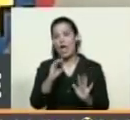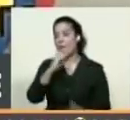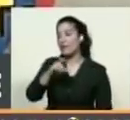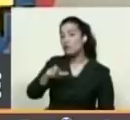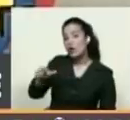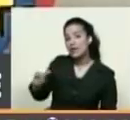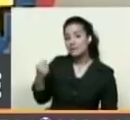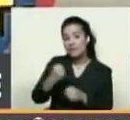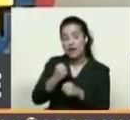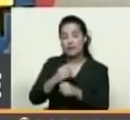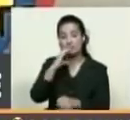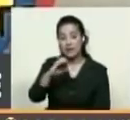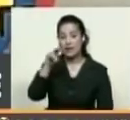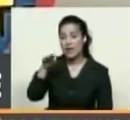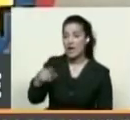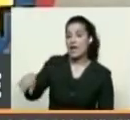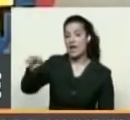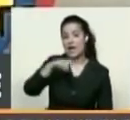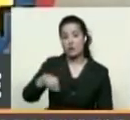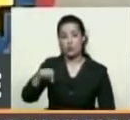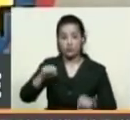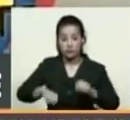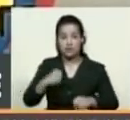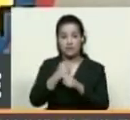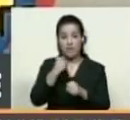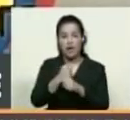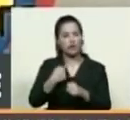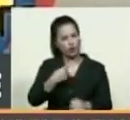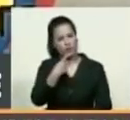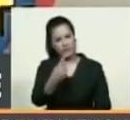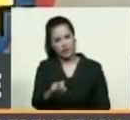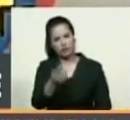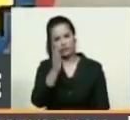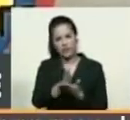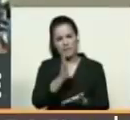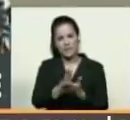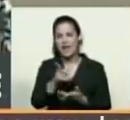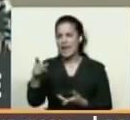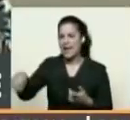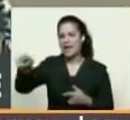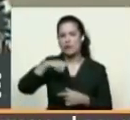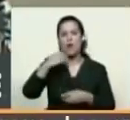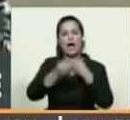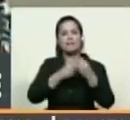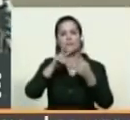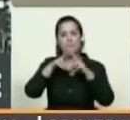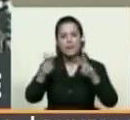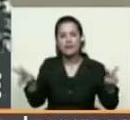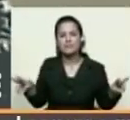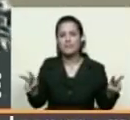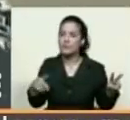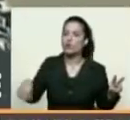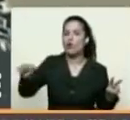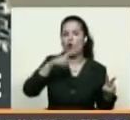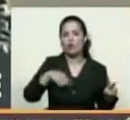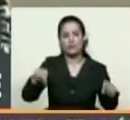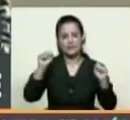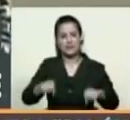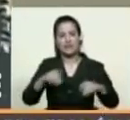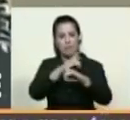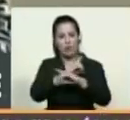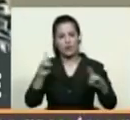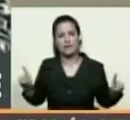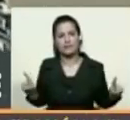que hacen elecciones, como les digo yo, hacedores de paz y somos hacedores de